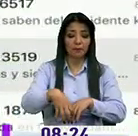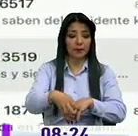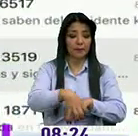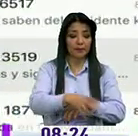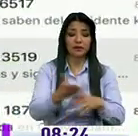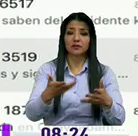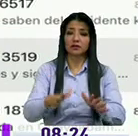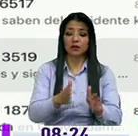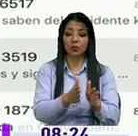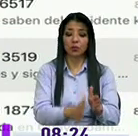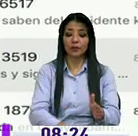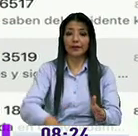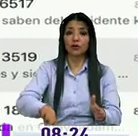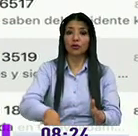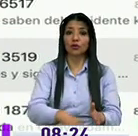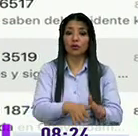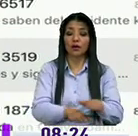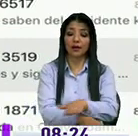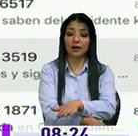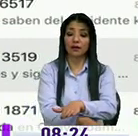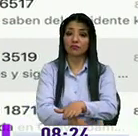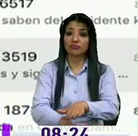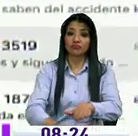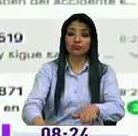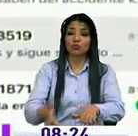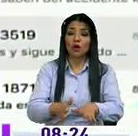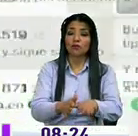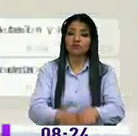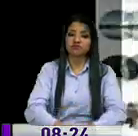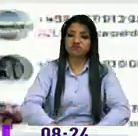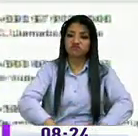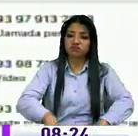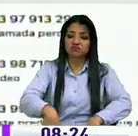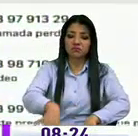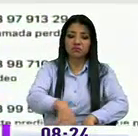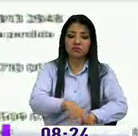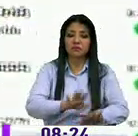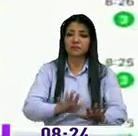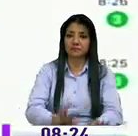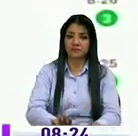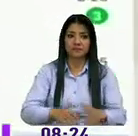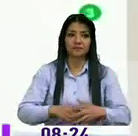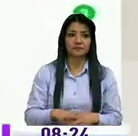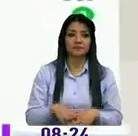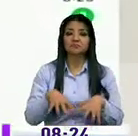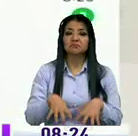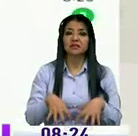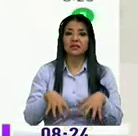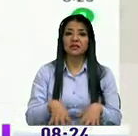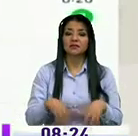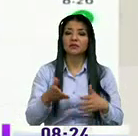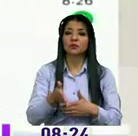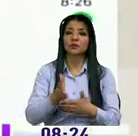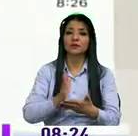humedecerse, la capa de arena que hay abajo ya no existe, chao adoquines. Perrita rescatada en Guayabamba, necesita urgente